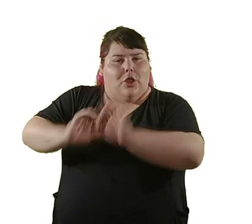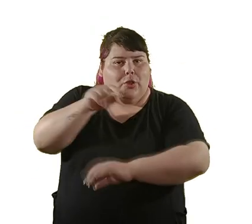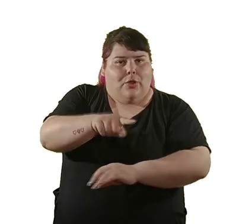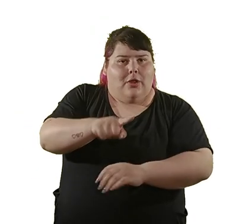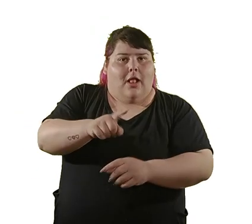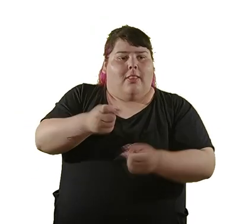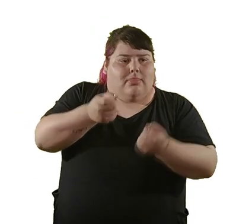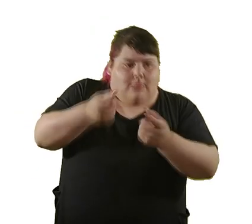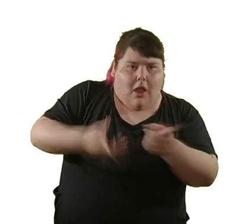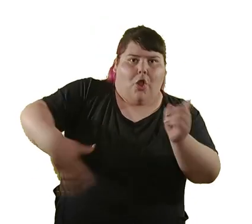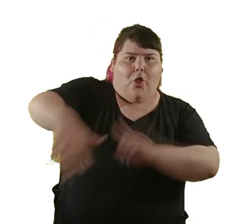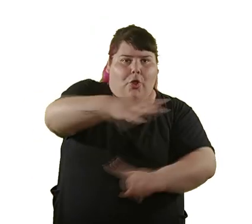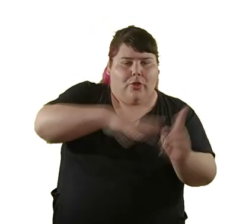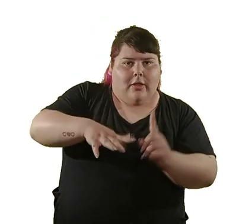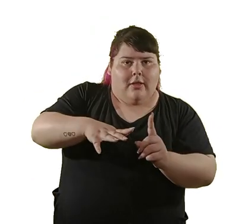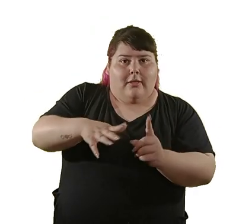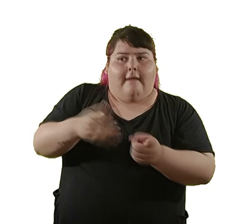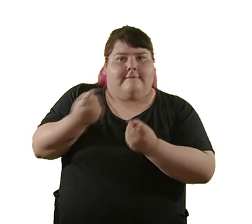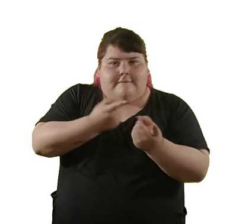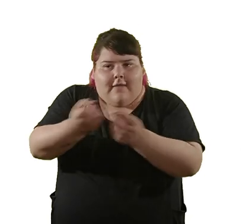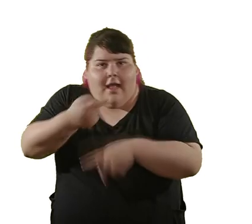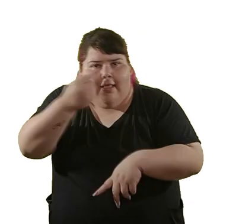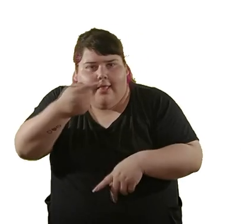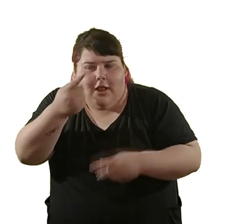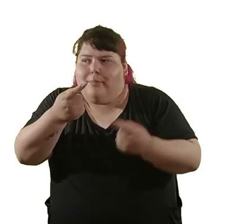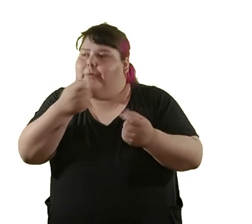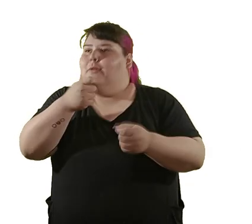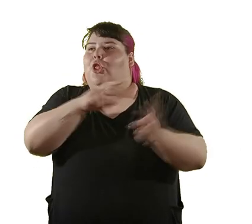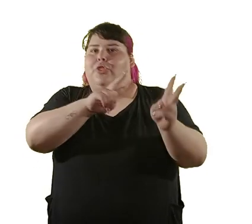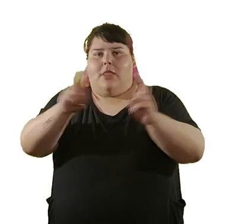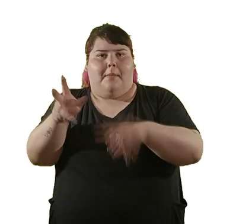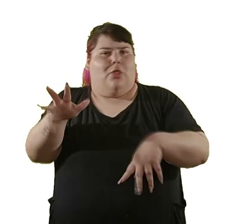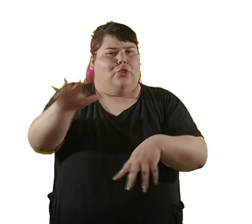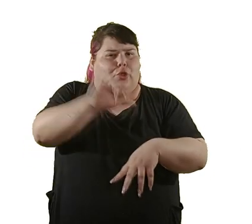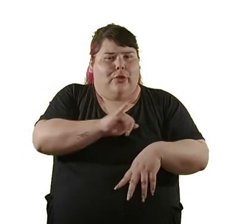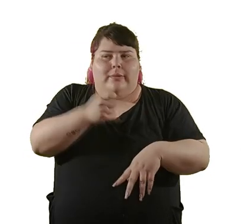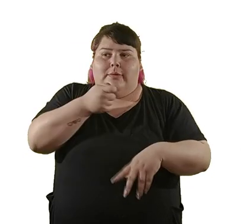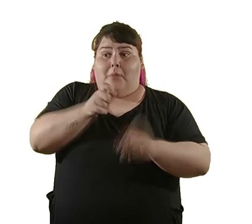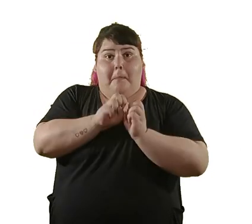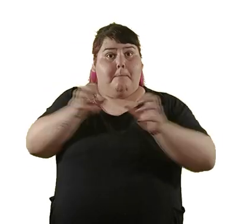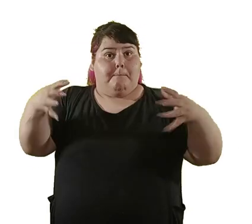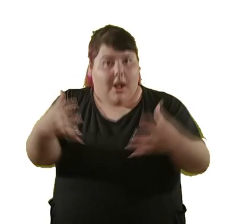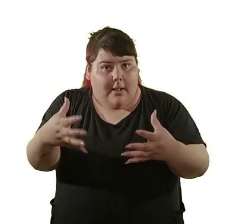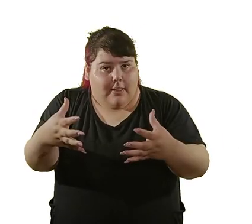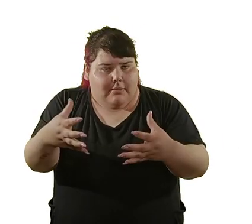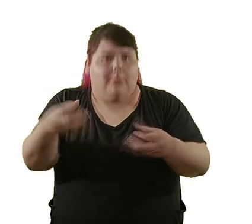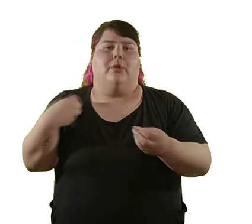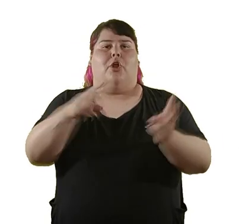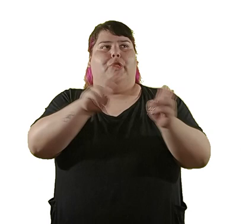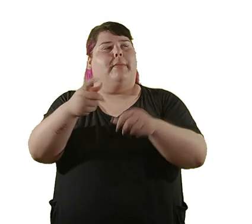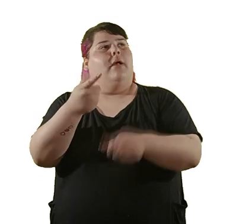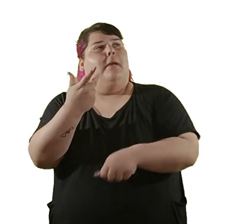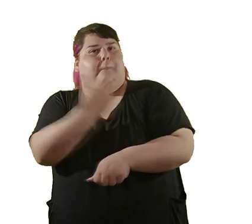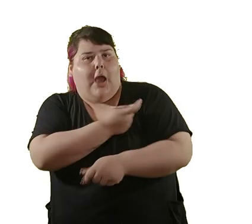darles contexto, generar interés a partir de cuestiones que nos interpelen en el día a día. Atravesamos una pandemia, hablemos sobre